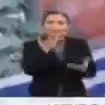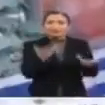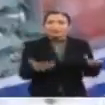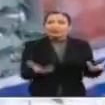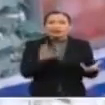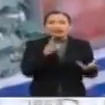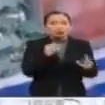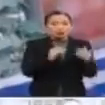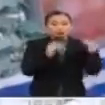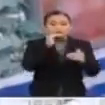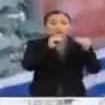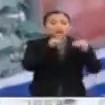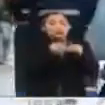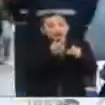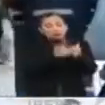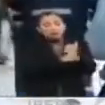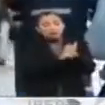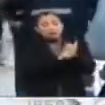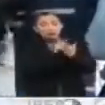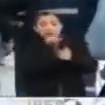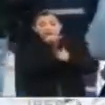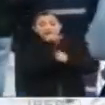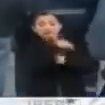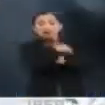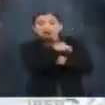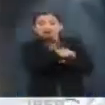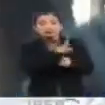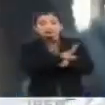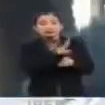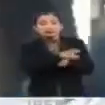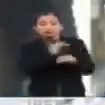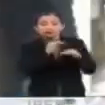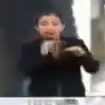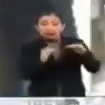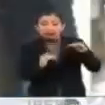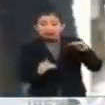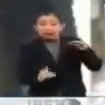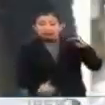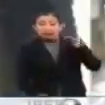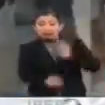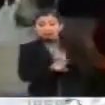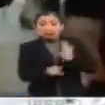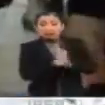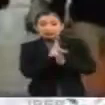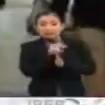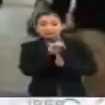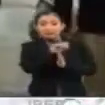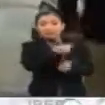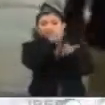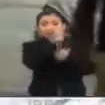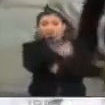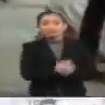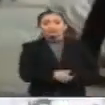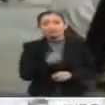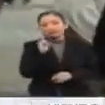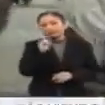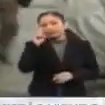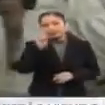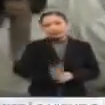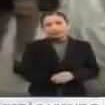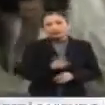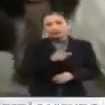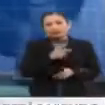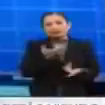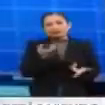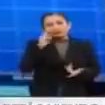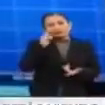no es que no haya crecimiento, sino es un crecimiento preocupante hacia abajo en términos negativos del Producto Interno Bruto. Sí, bueno, habrá que